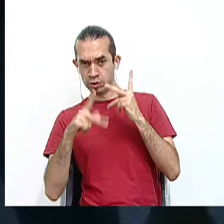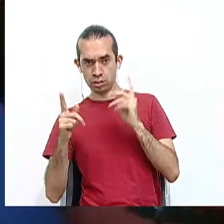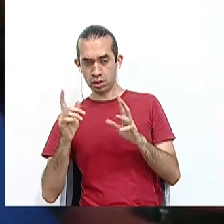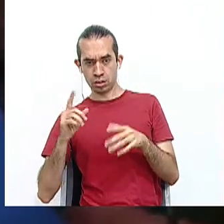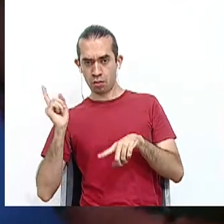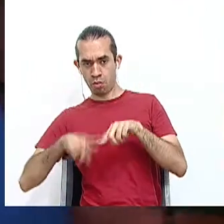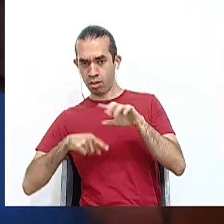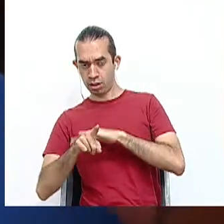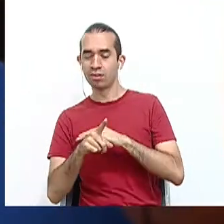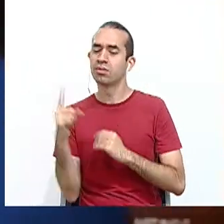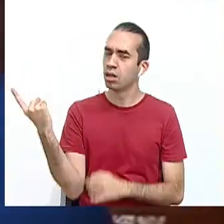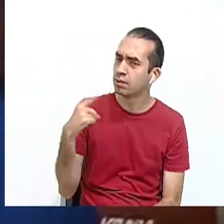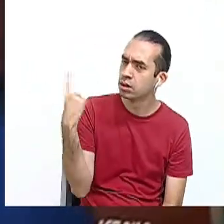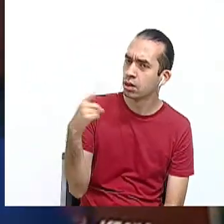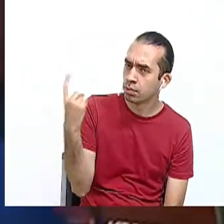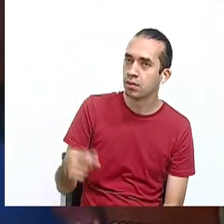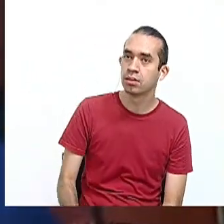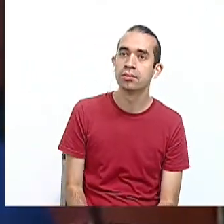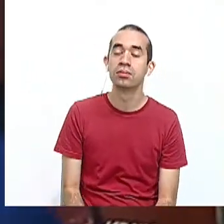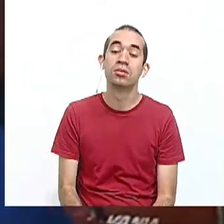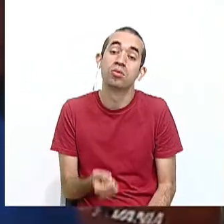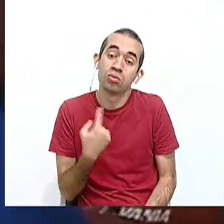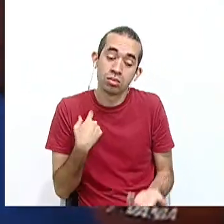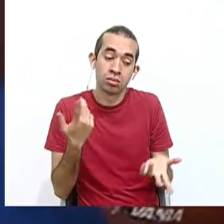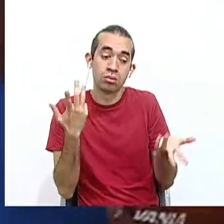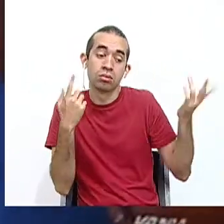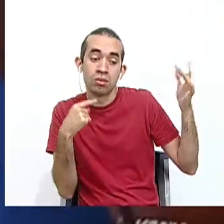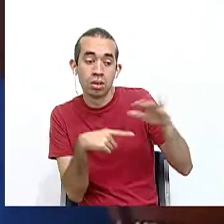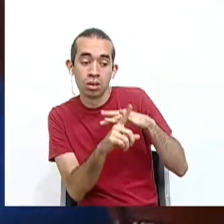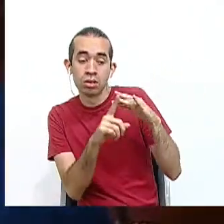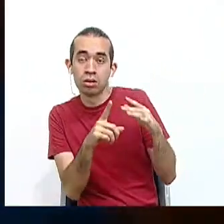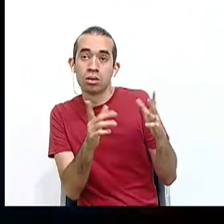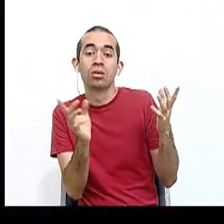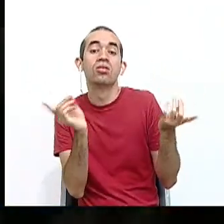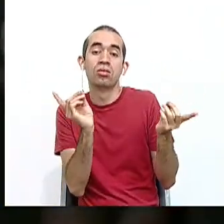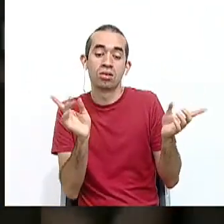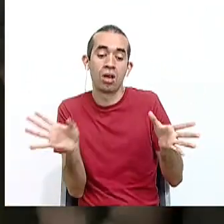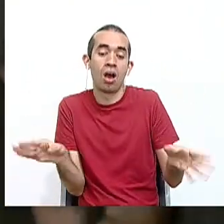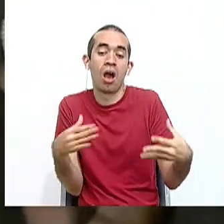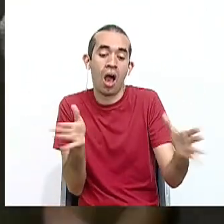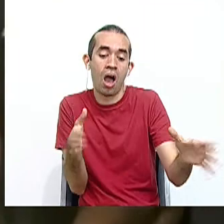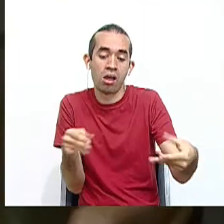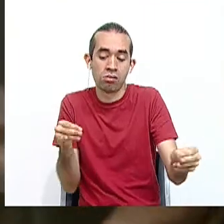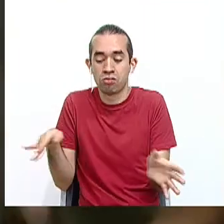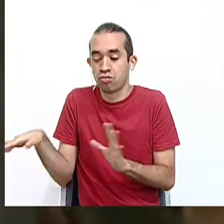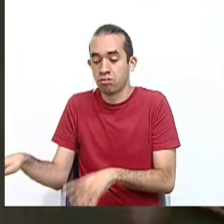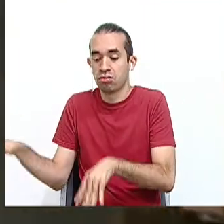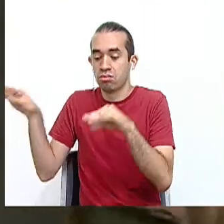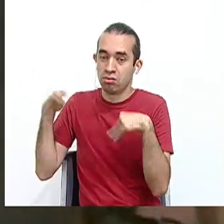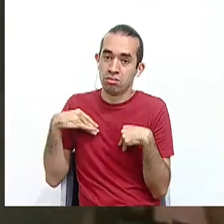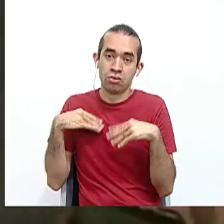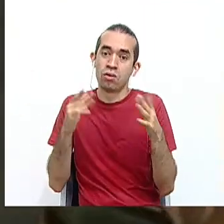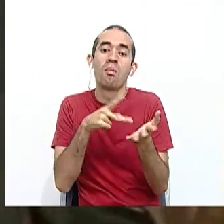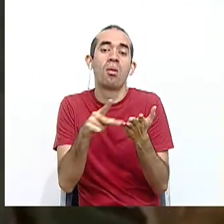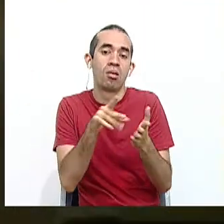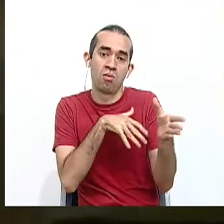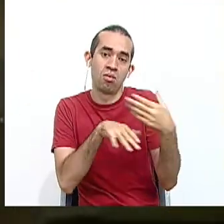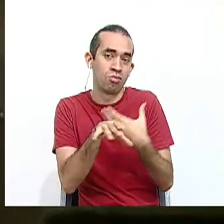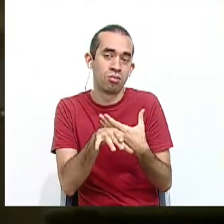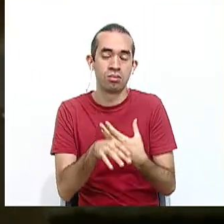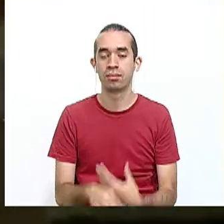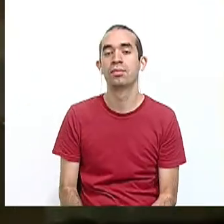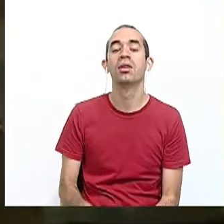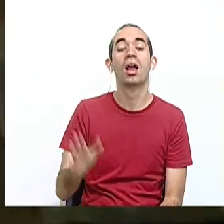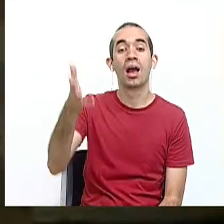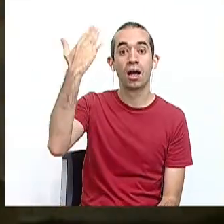gente afuera. Cuando no entro aquí, sí tengo que quedarme en un cartón, porque no tengo cómo pagar un cuarto. En nuestra entrega anterior escuchamos